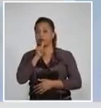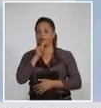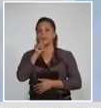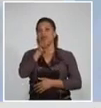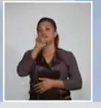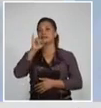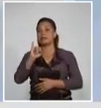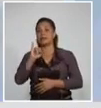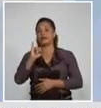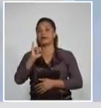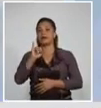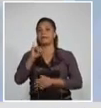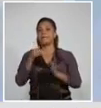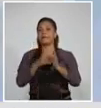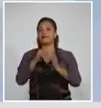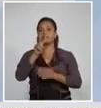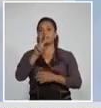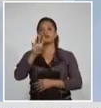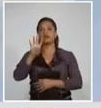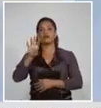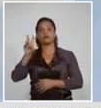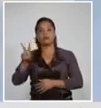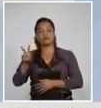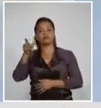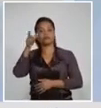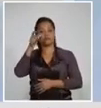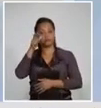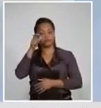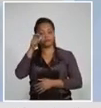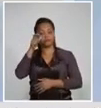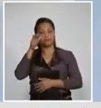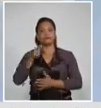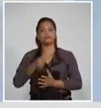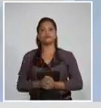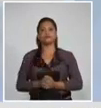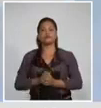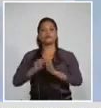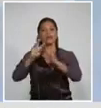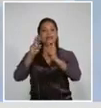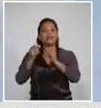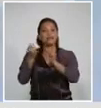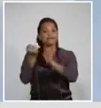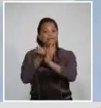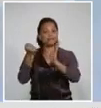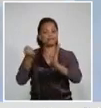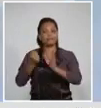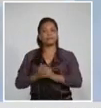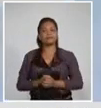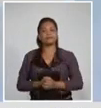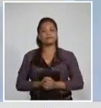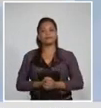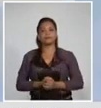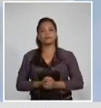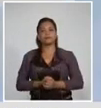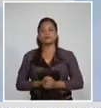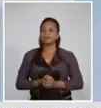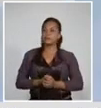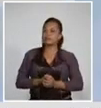16.242 en vigilancia y una cifra de activos que, si bien es